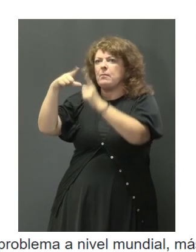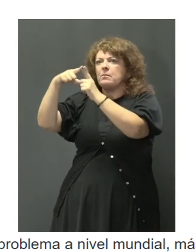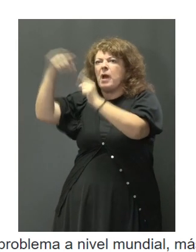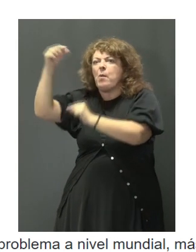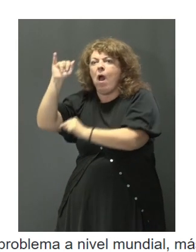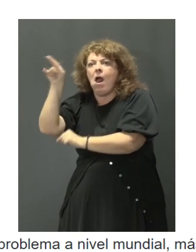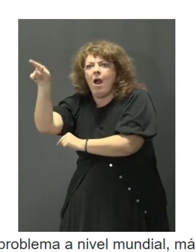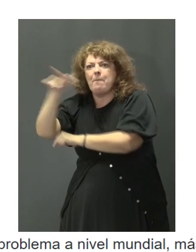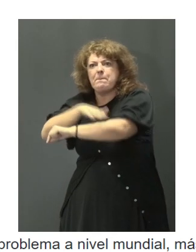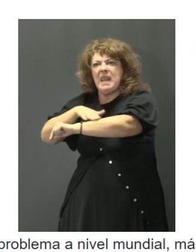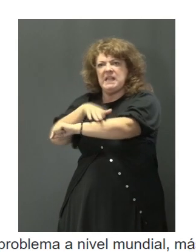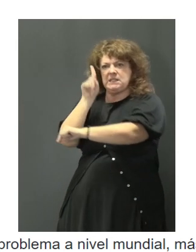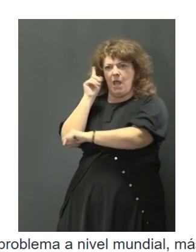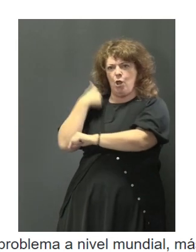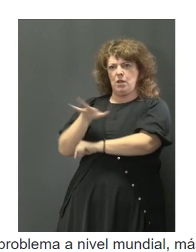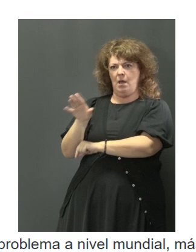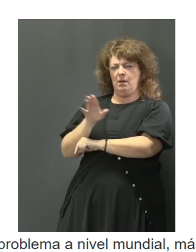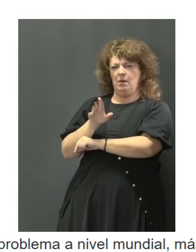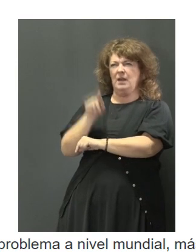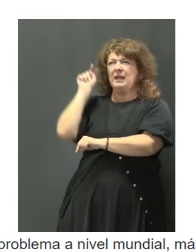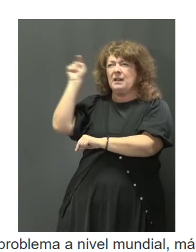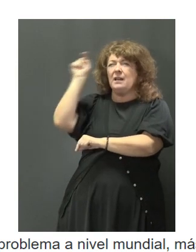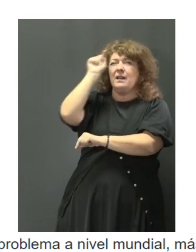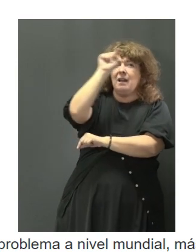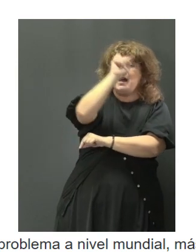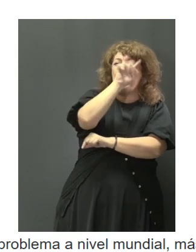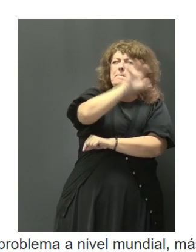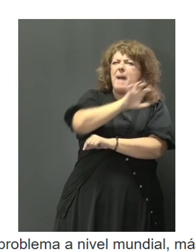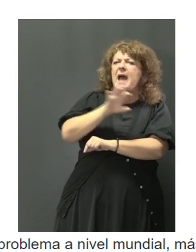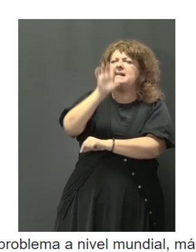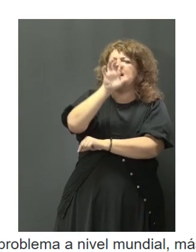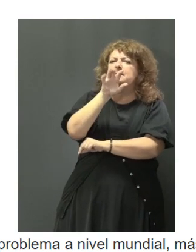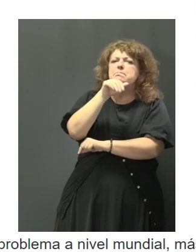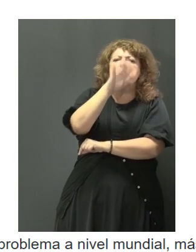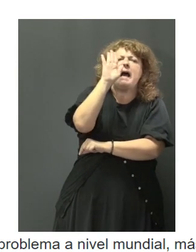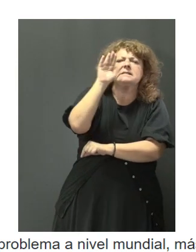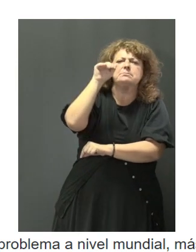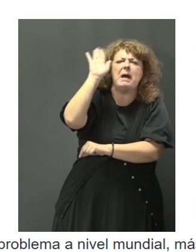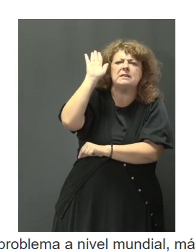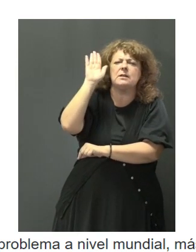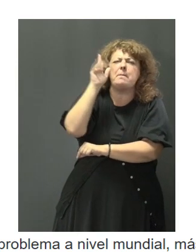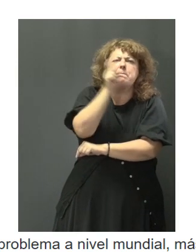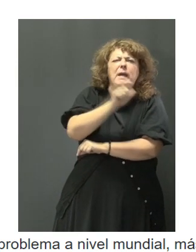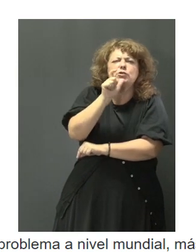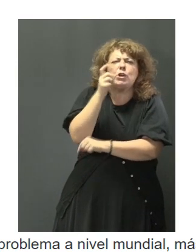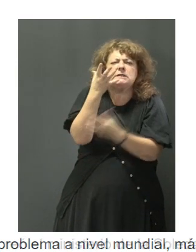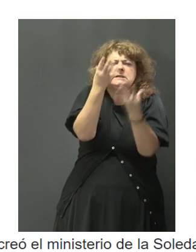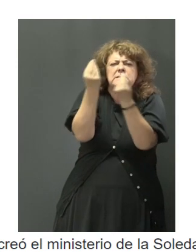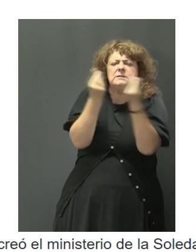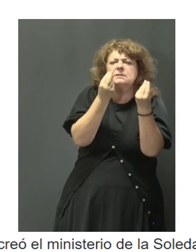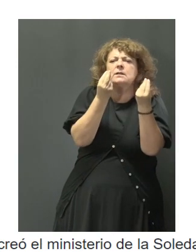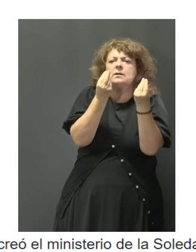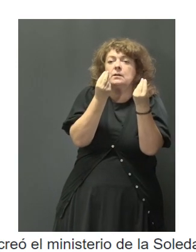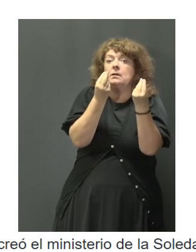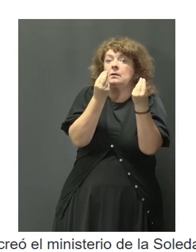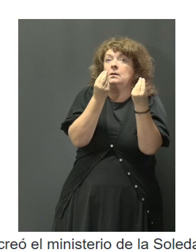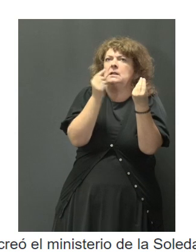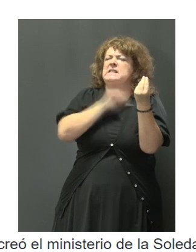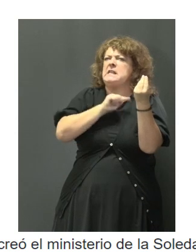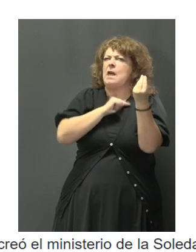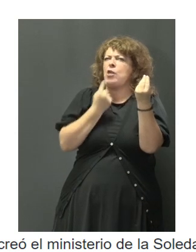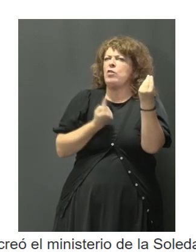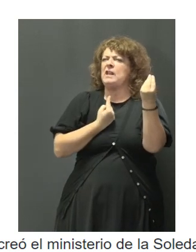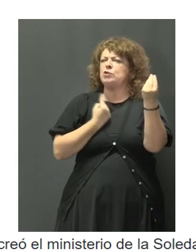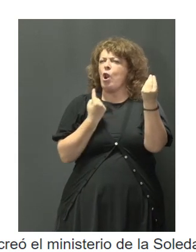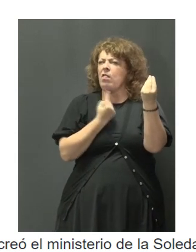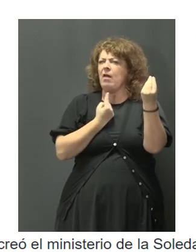van haciendo de qué países van a tener más personas pues con esta sensación